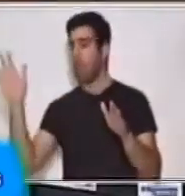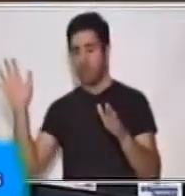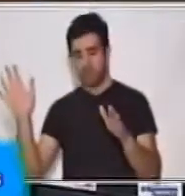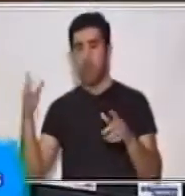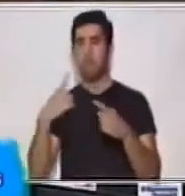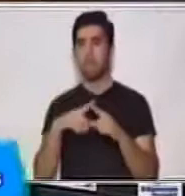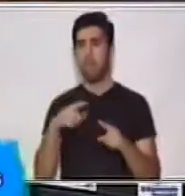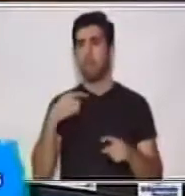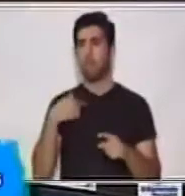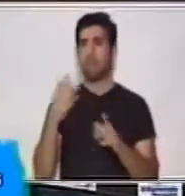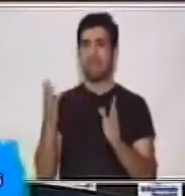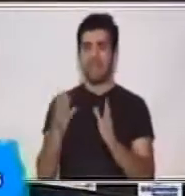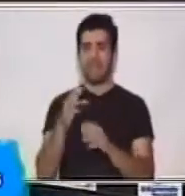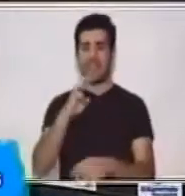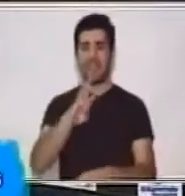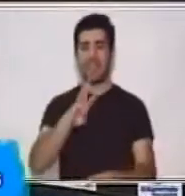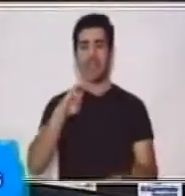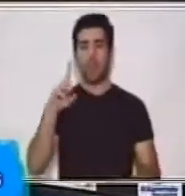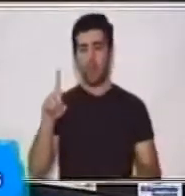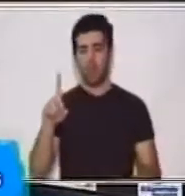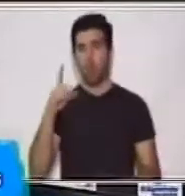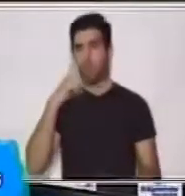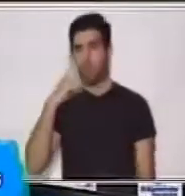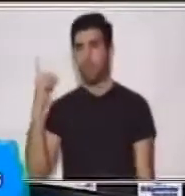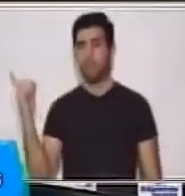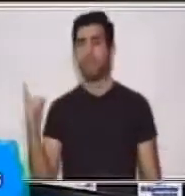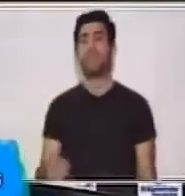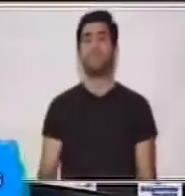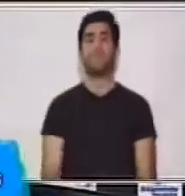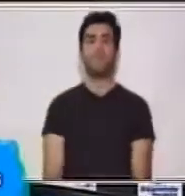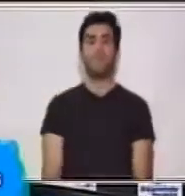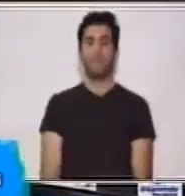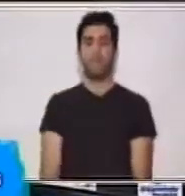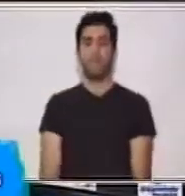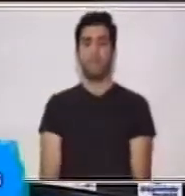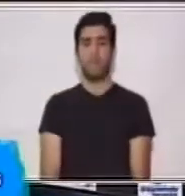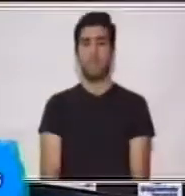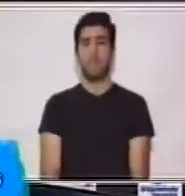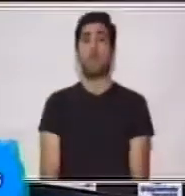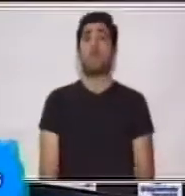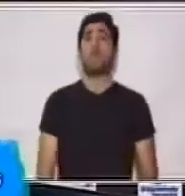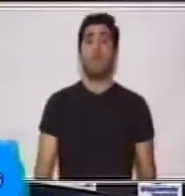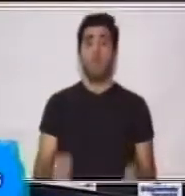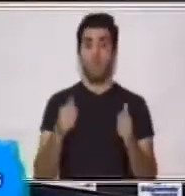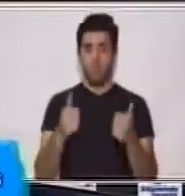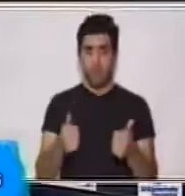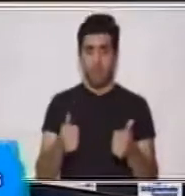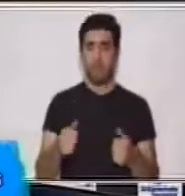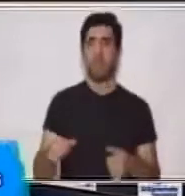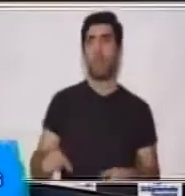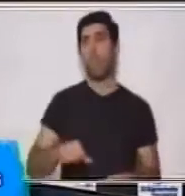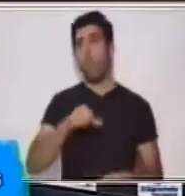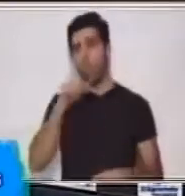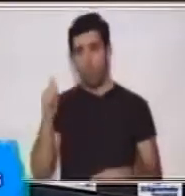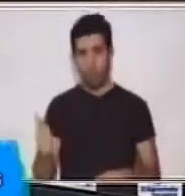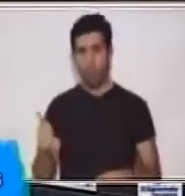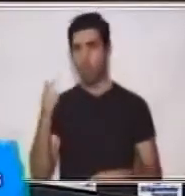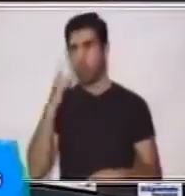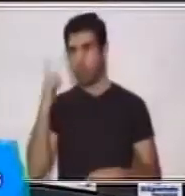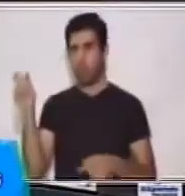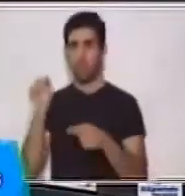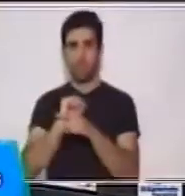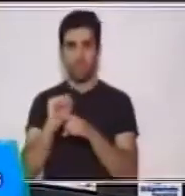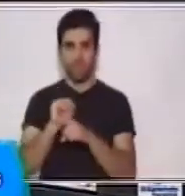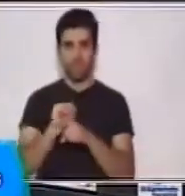a 31. ¿Sí? Muy bien, vamos a hacer otro ejercicio. Nuevamente nos están pidiendo